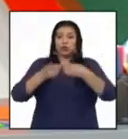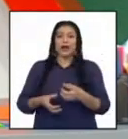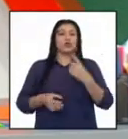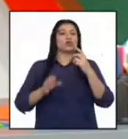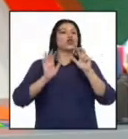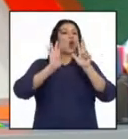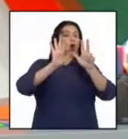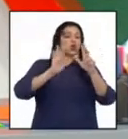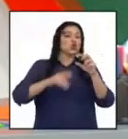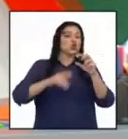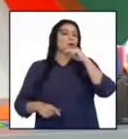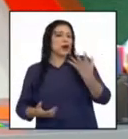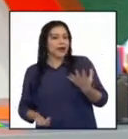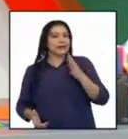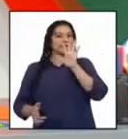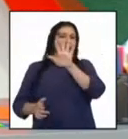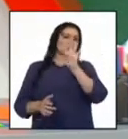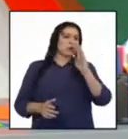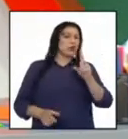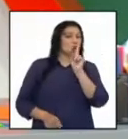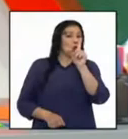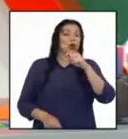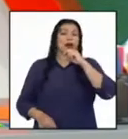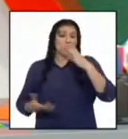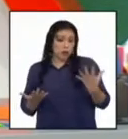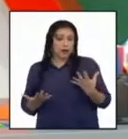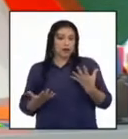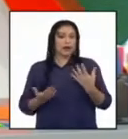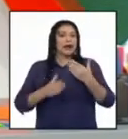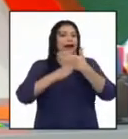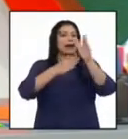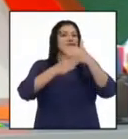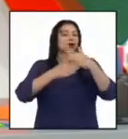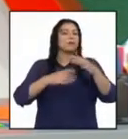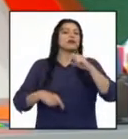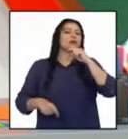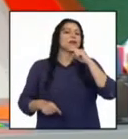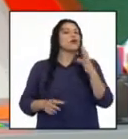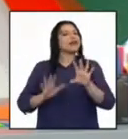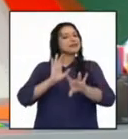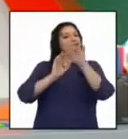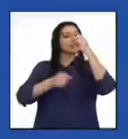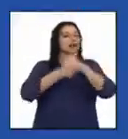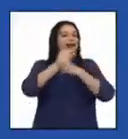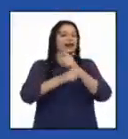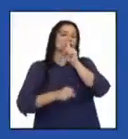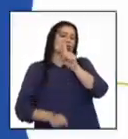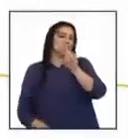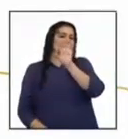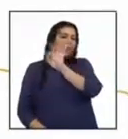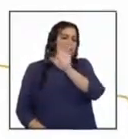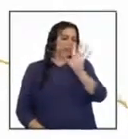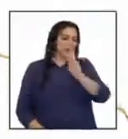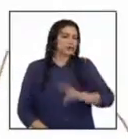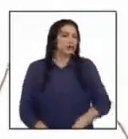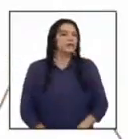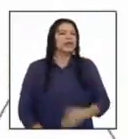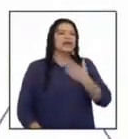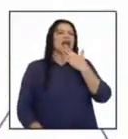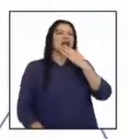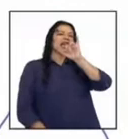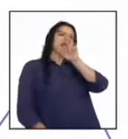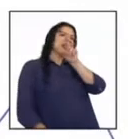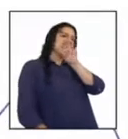y de 54 senadores, 1 fue mujer. Les comparto la lista de las mujeres elegidas en 1956. Irene Silva